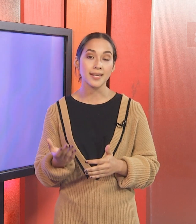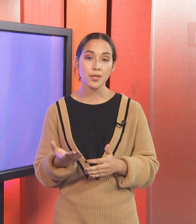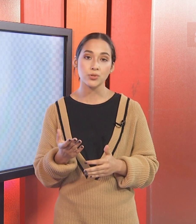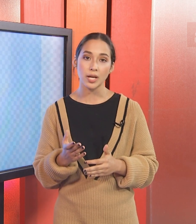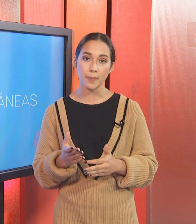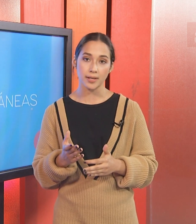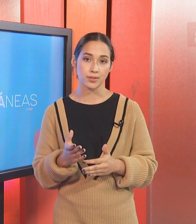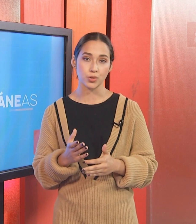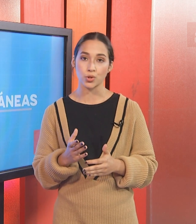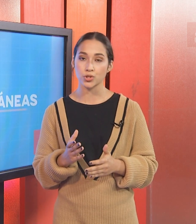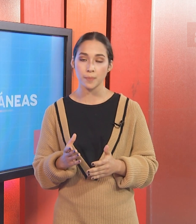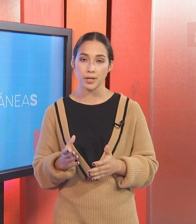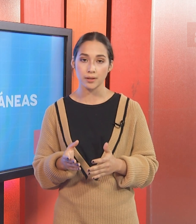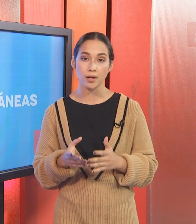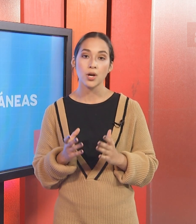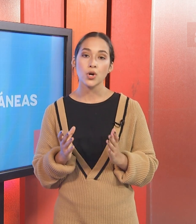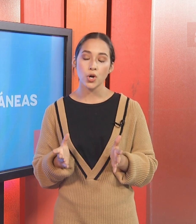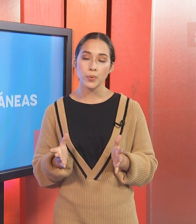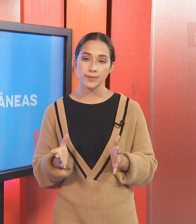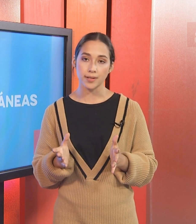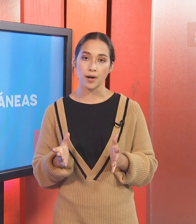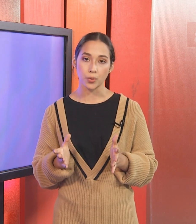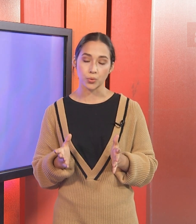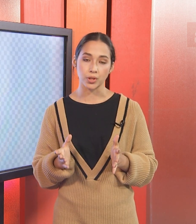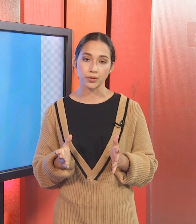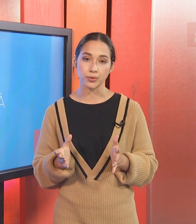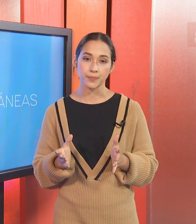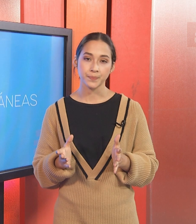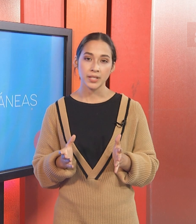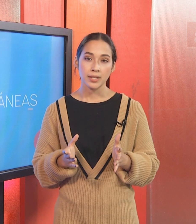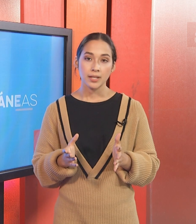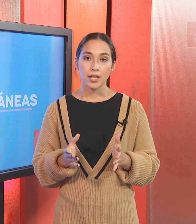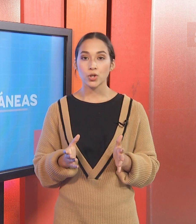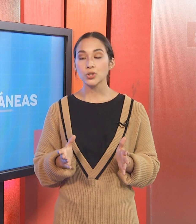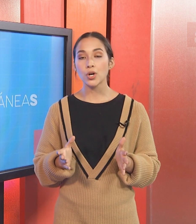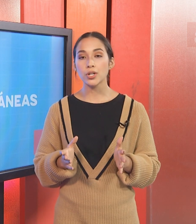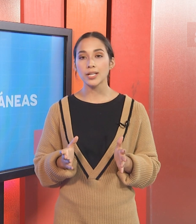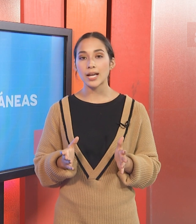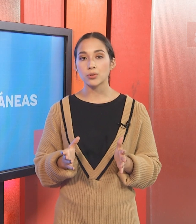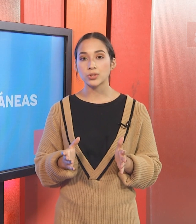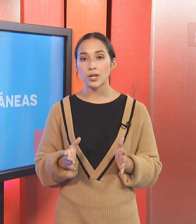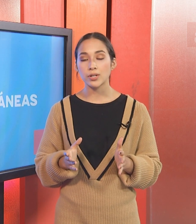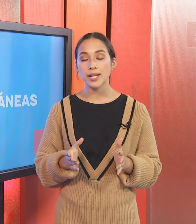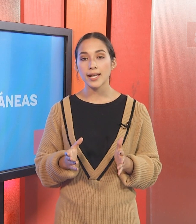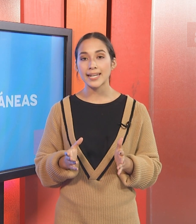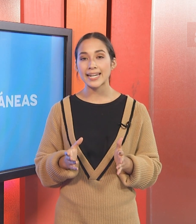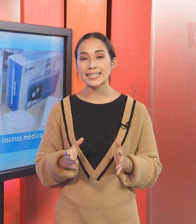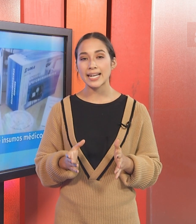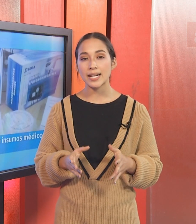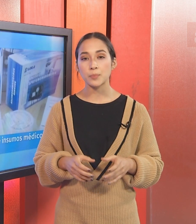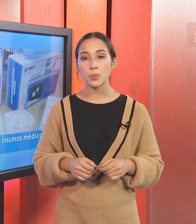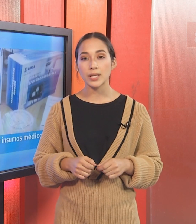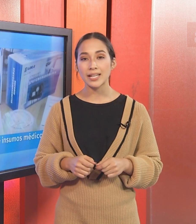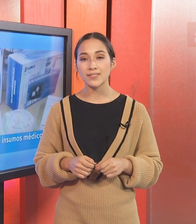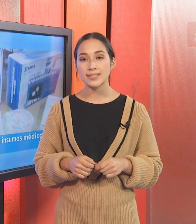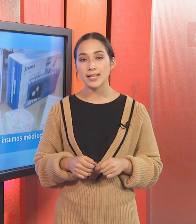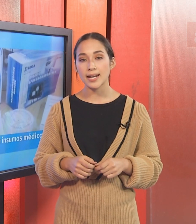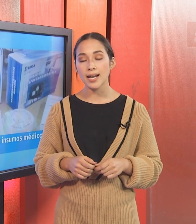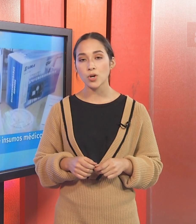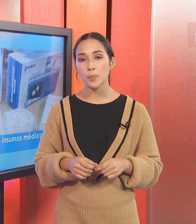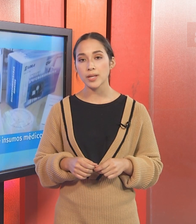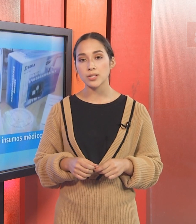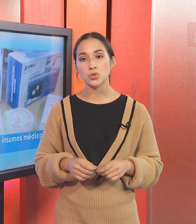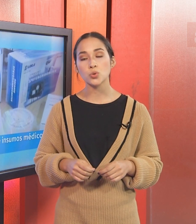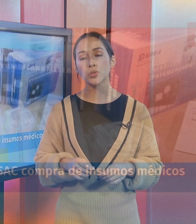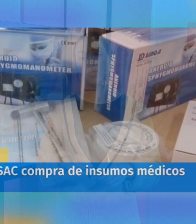organismos destinados al país no se pierda, como está ocurriendo. En otro orden, la Contraloría General de la República